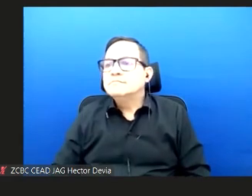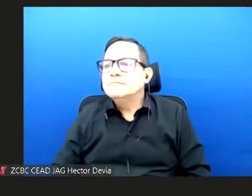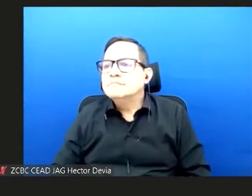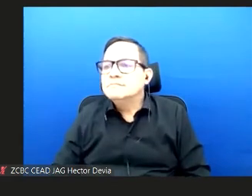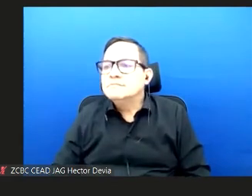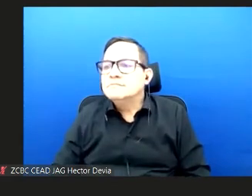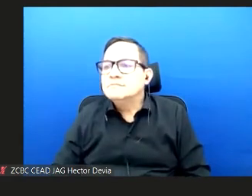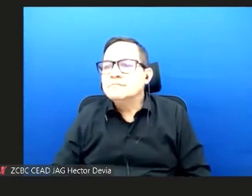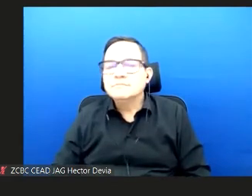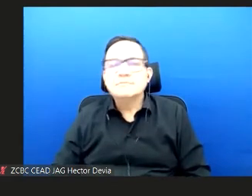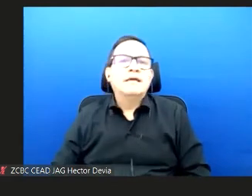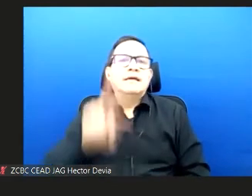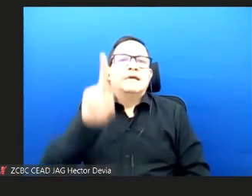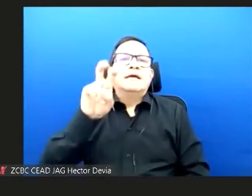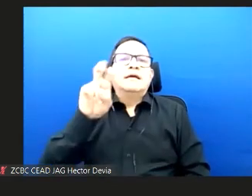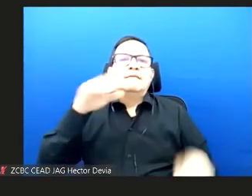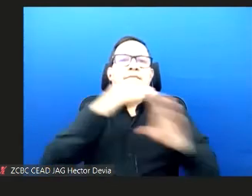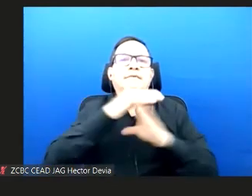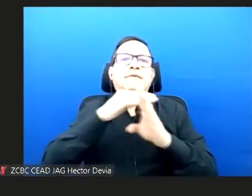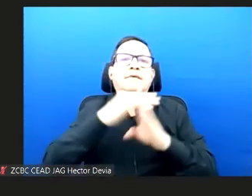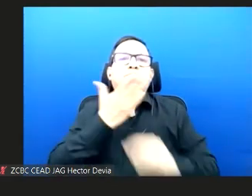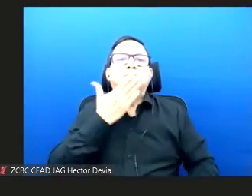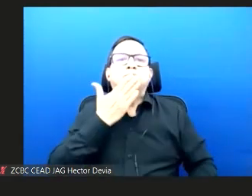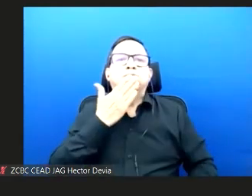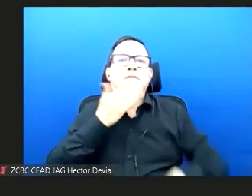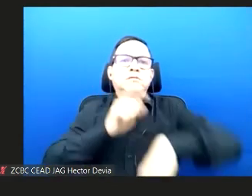7:30. Bueno, estamos muy bien de tiempo.